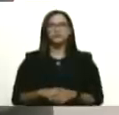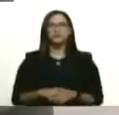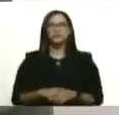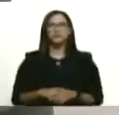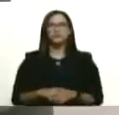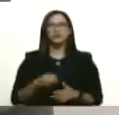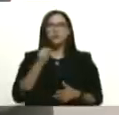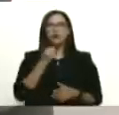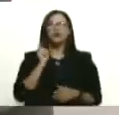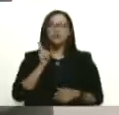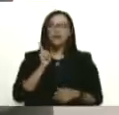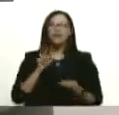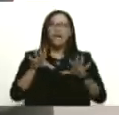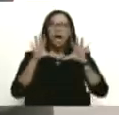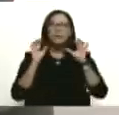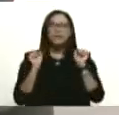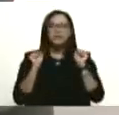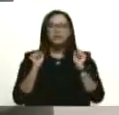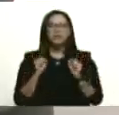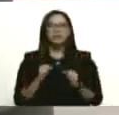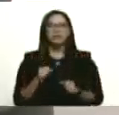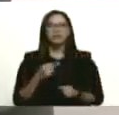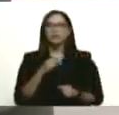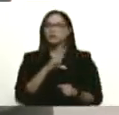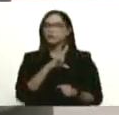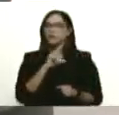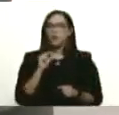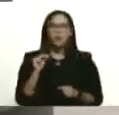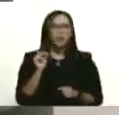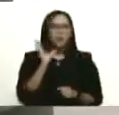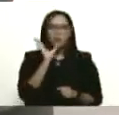Bueno, deberían aprender que no hay mentira